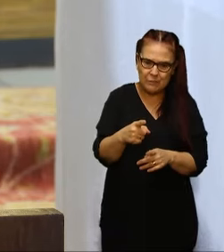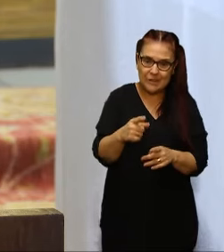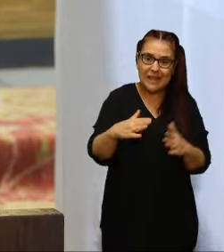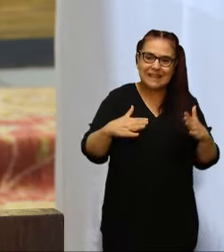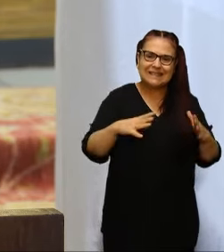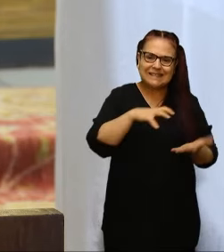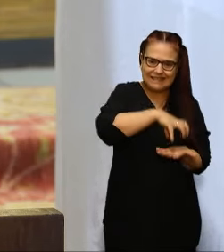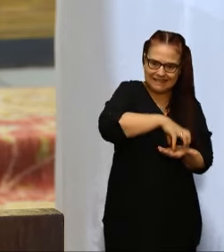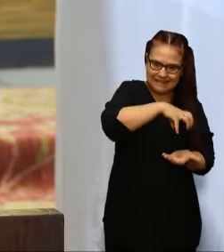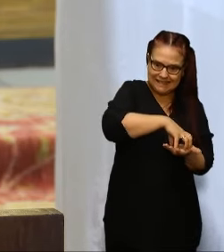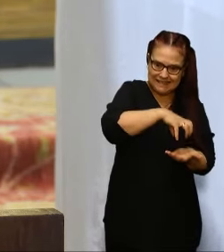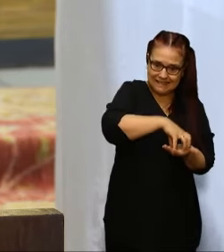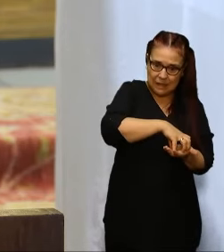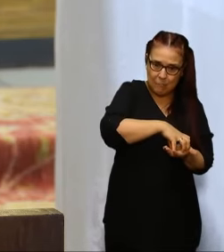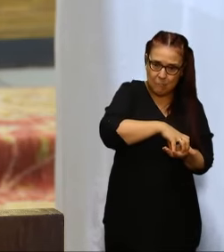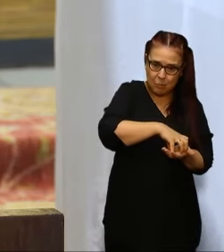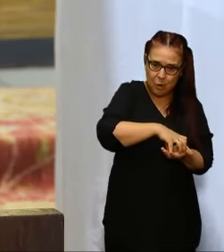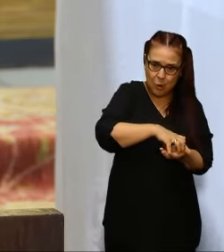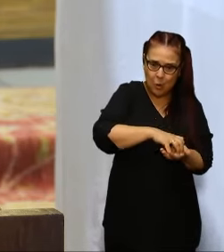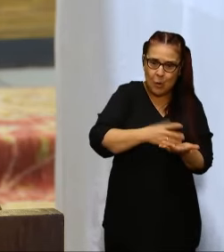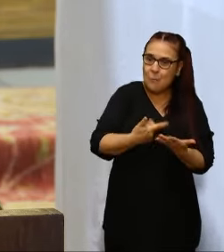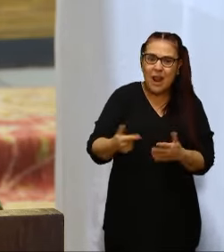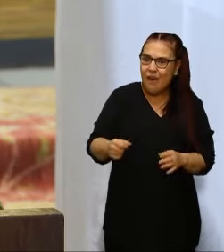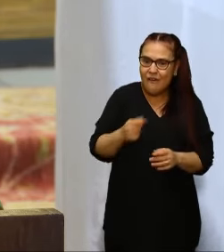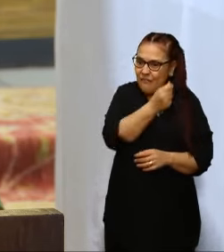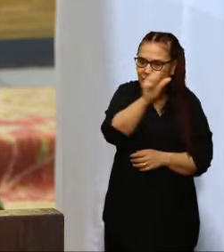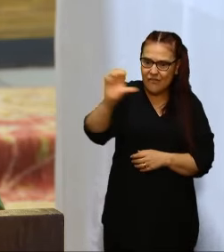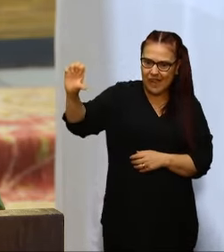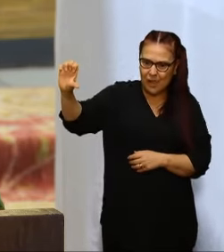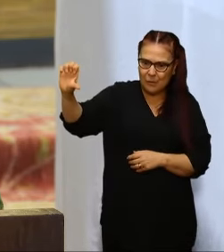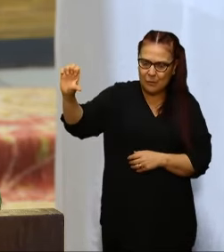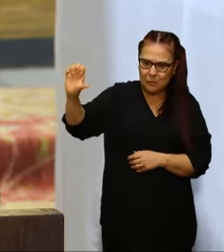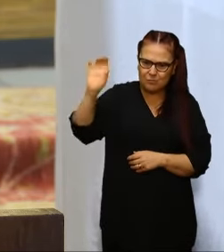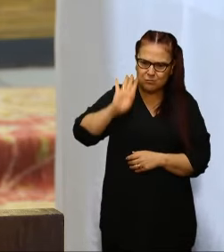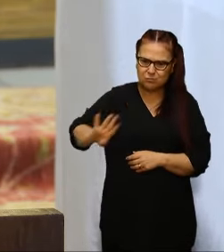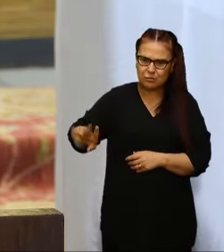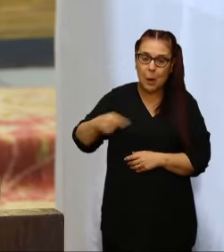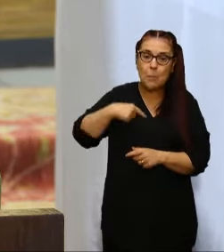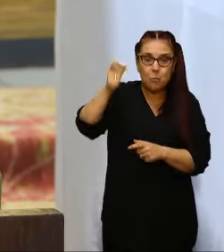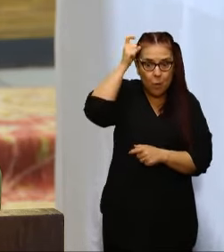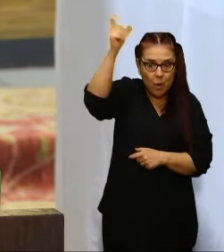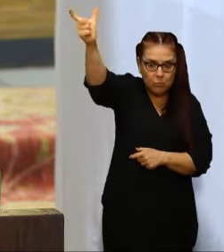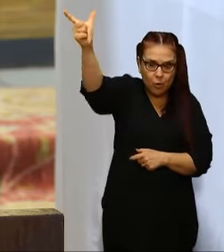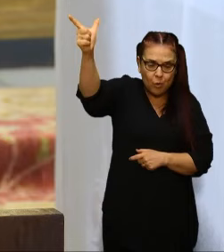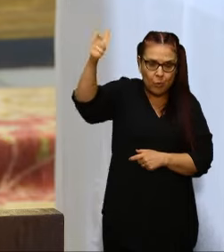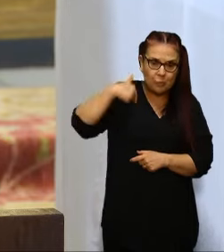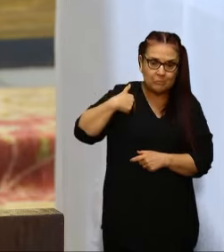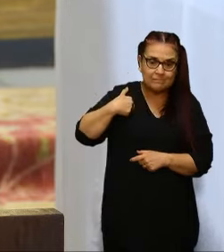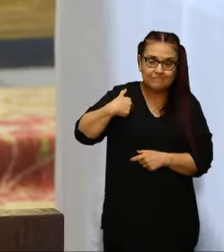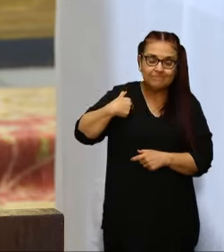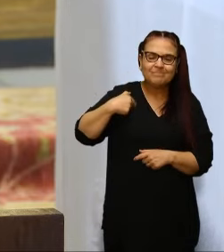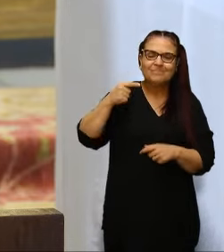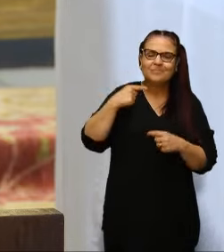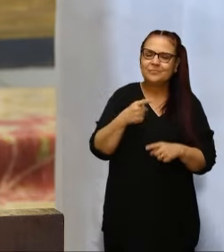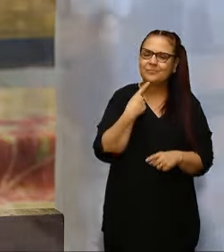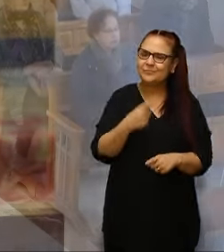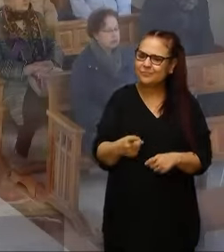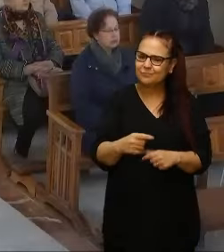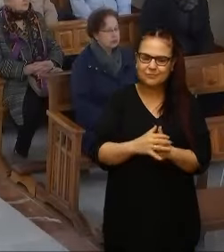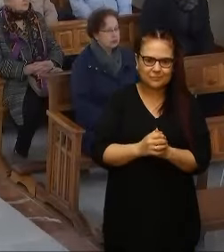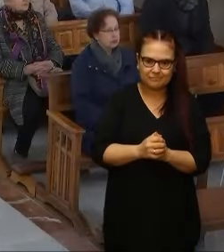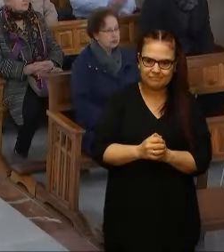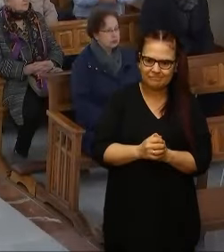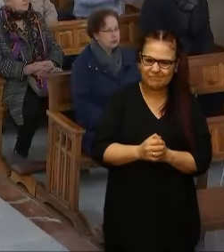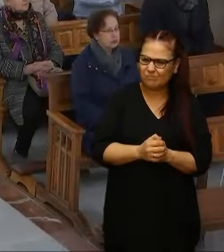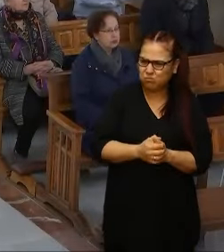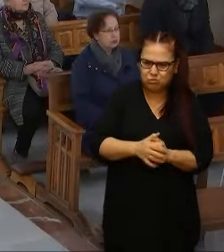templo, una profanación de la fe, del pueblo. Será la abominación. Decía el Papa, será